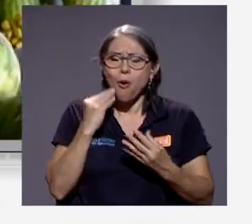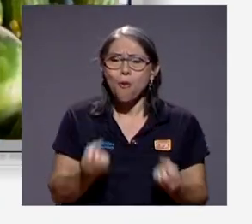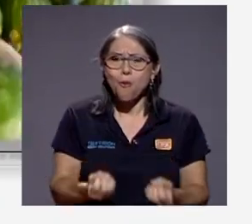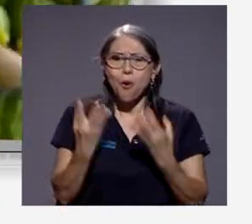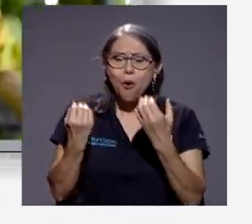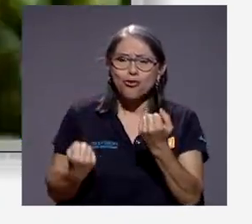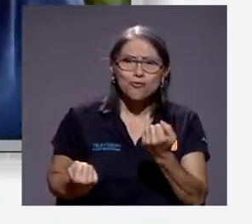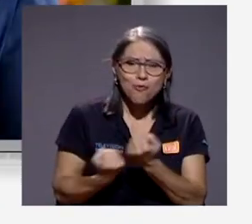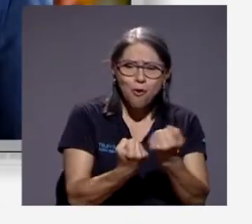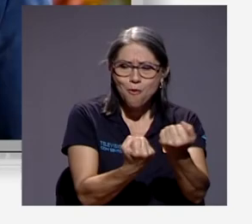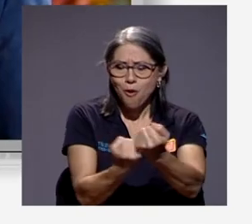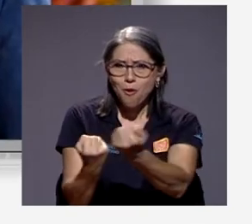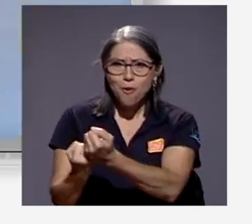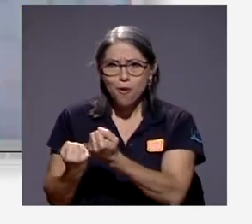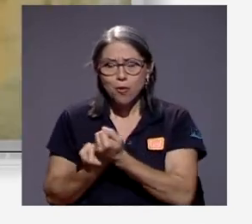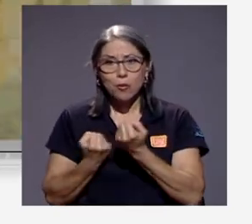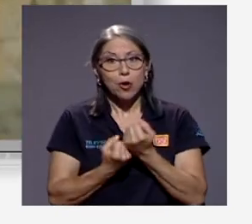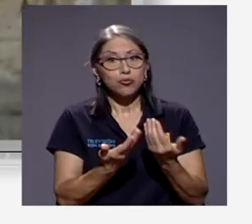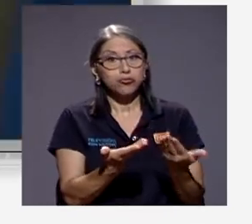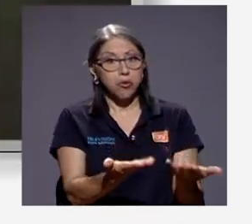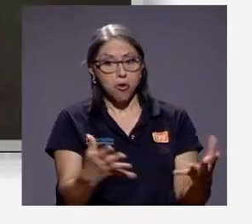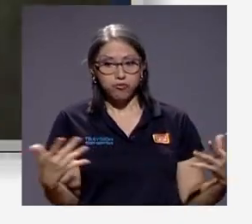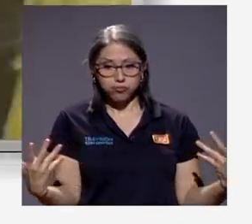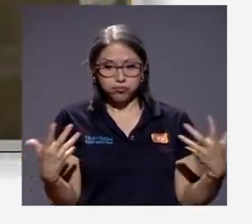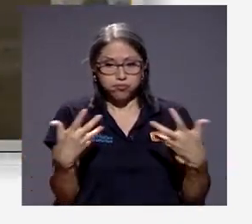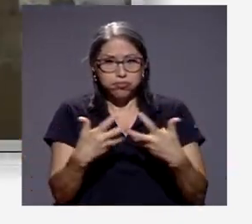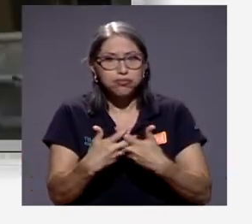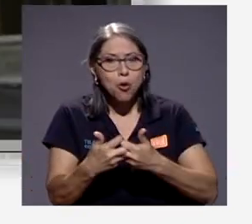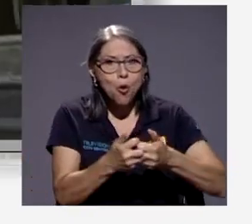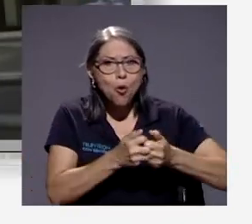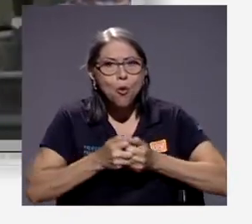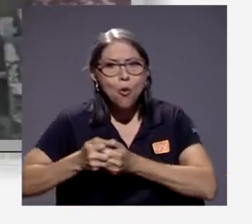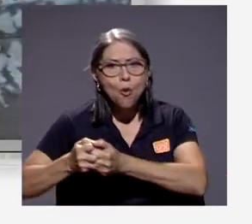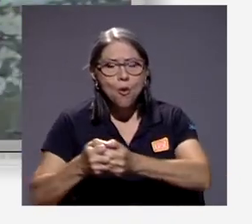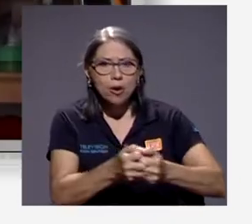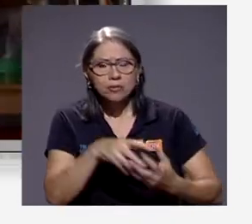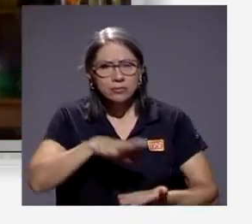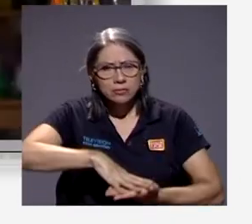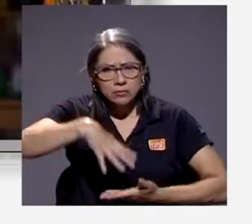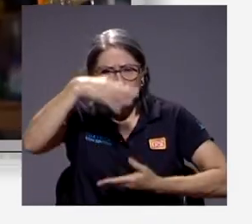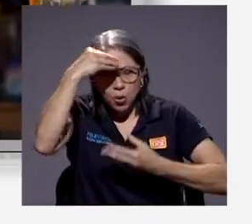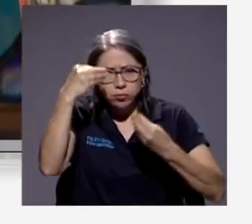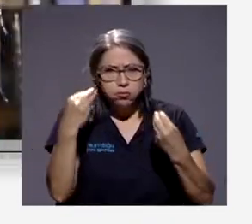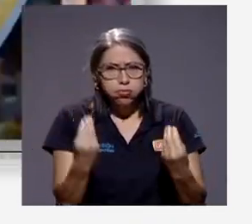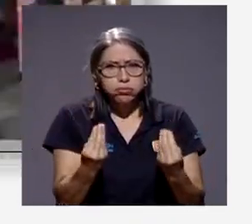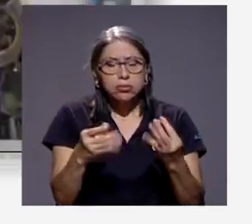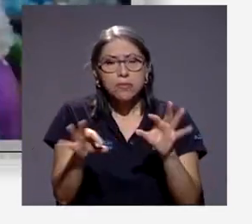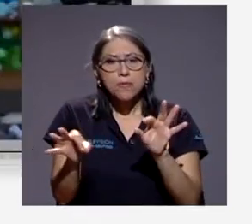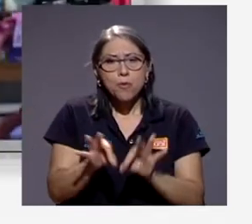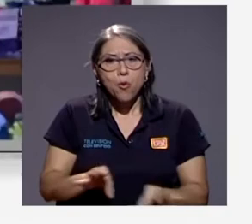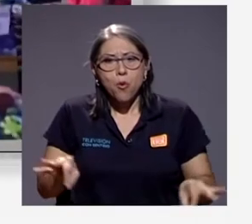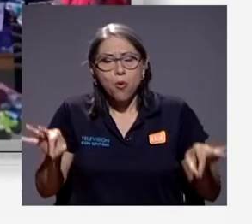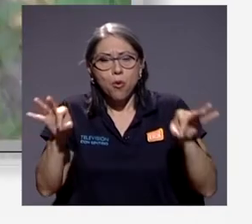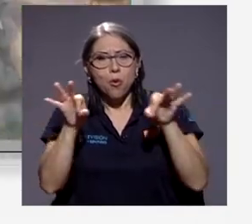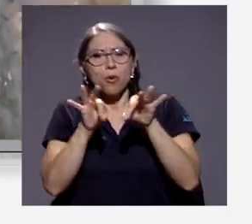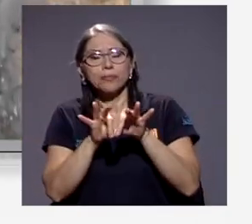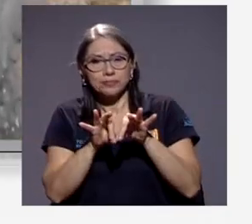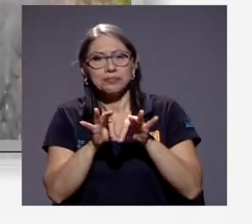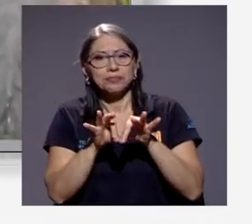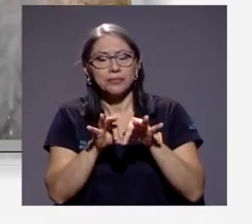entonces ha sido una un gran aprendizaje y además es muy importante este